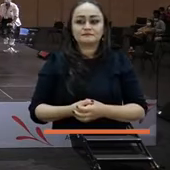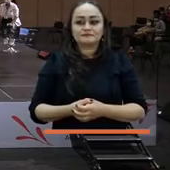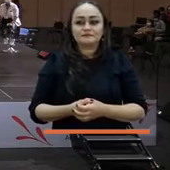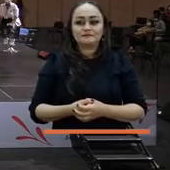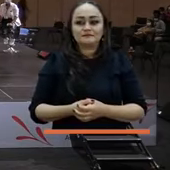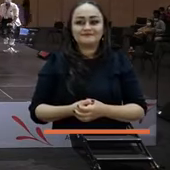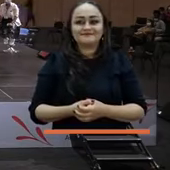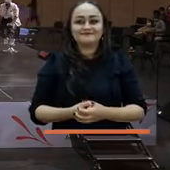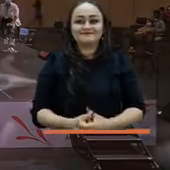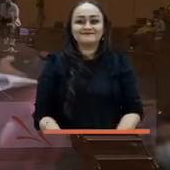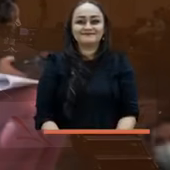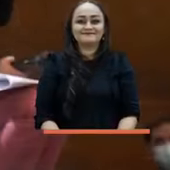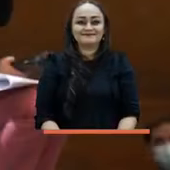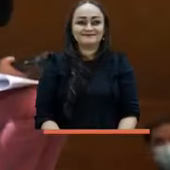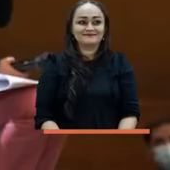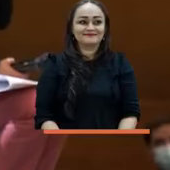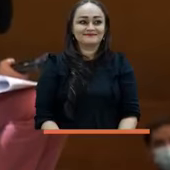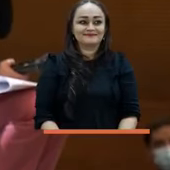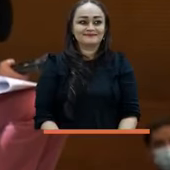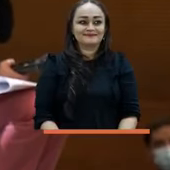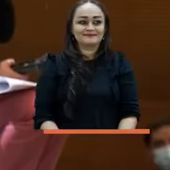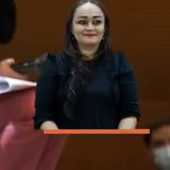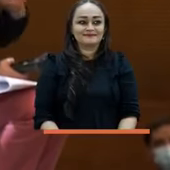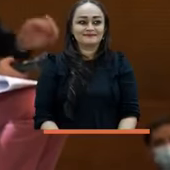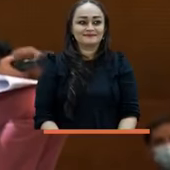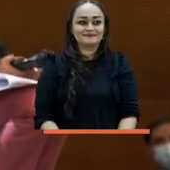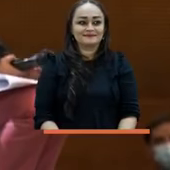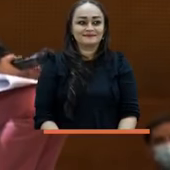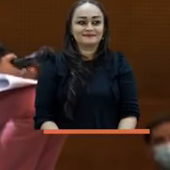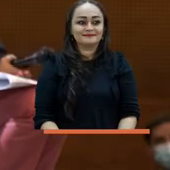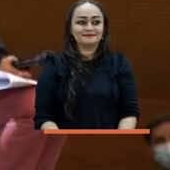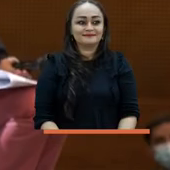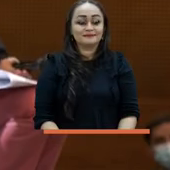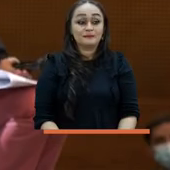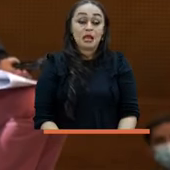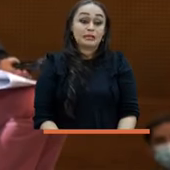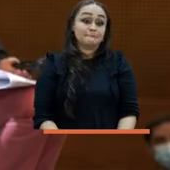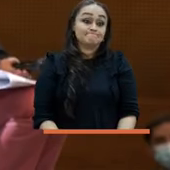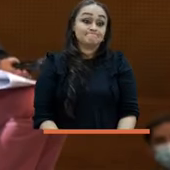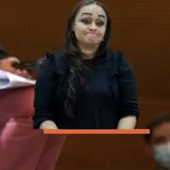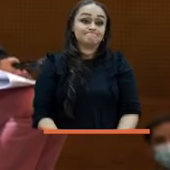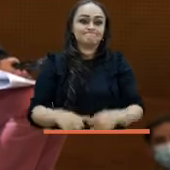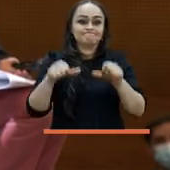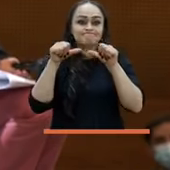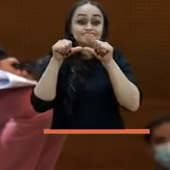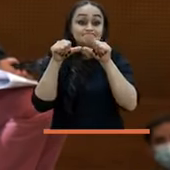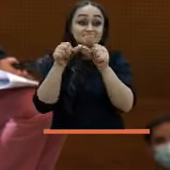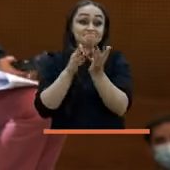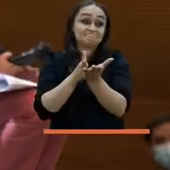bueno yo creería que para la permanencia